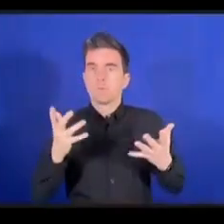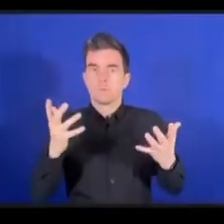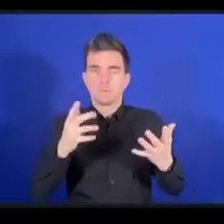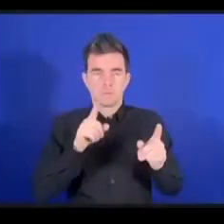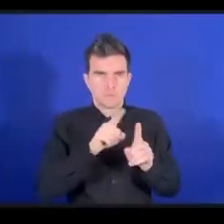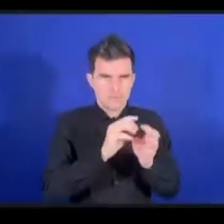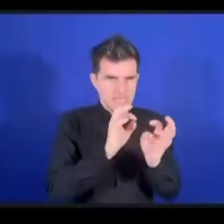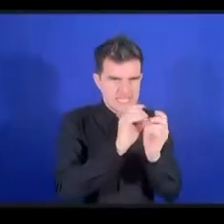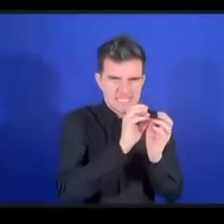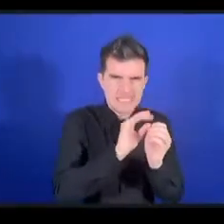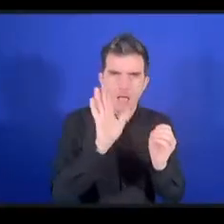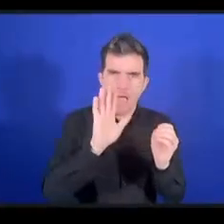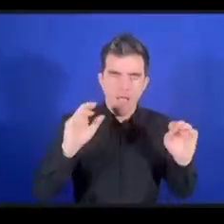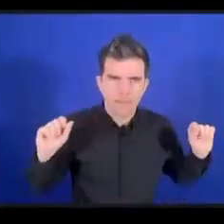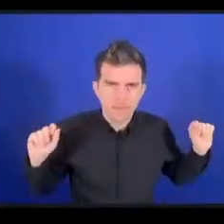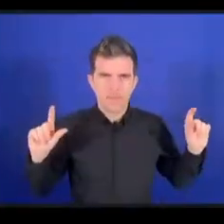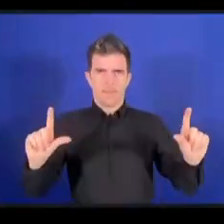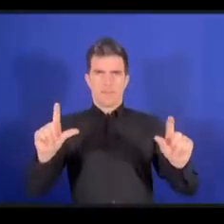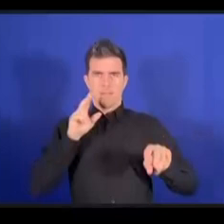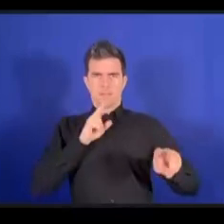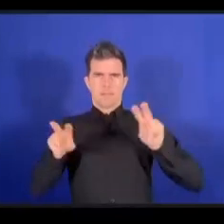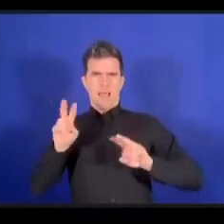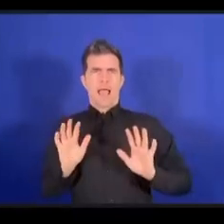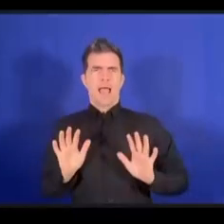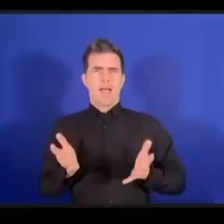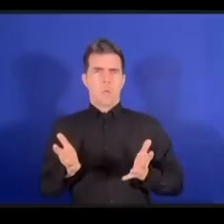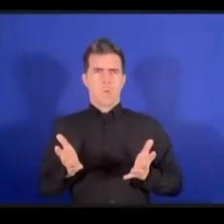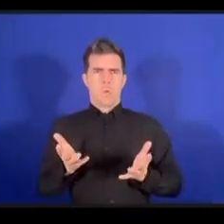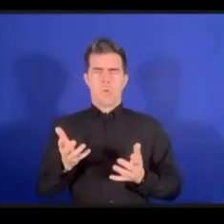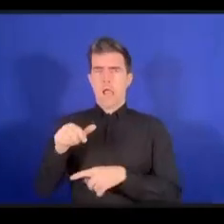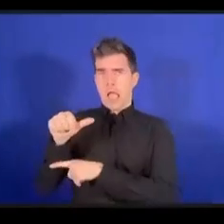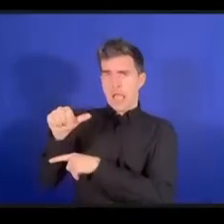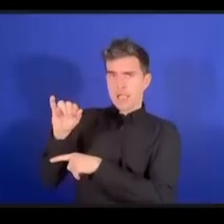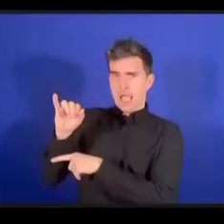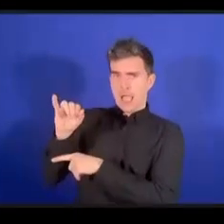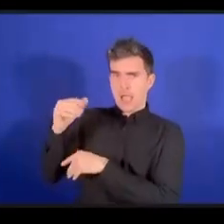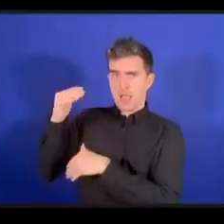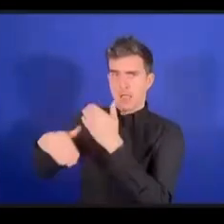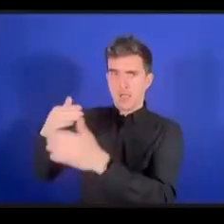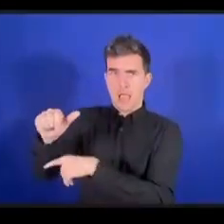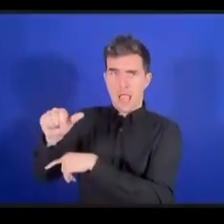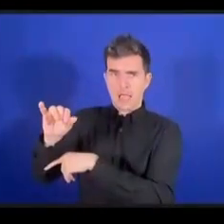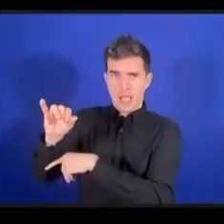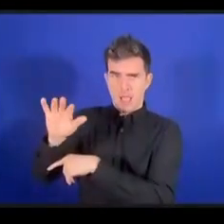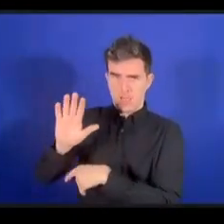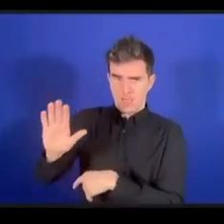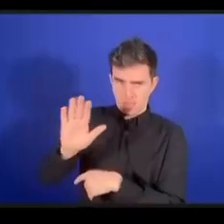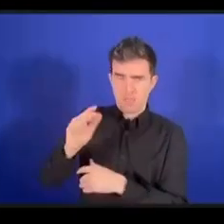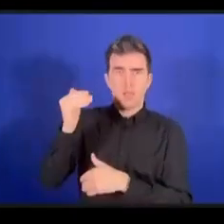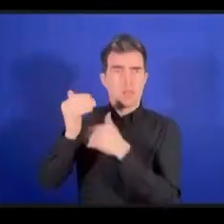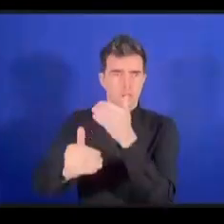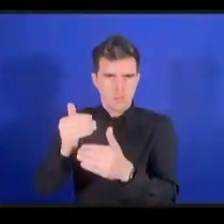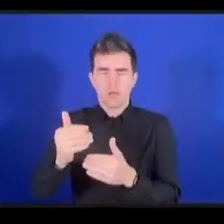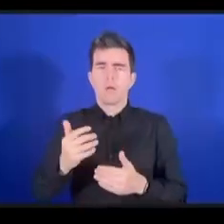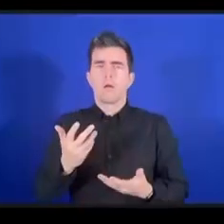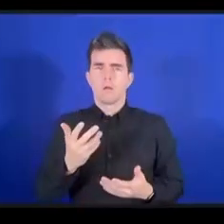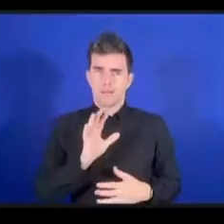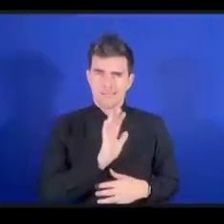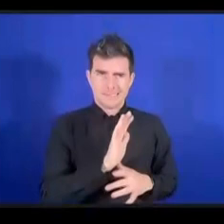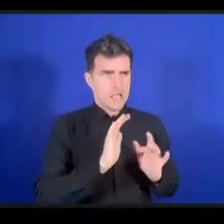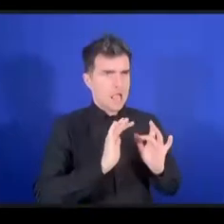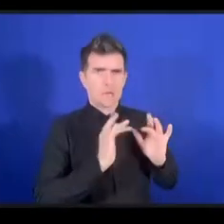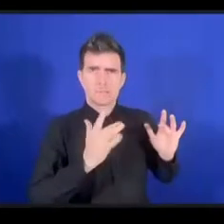Inteligencia artificial y las ventajas que aporta y también podemos aplicar las